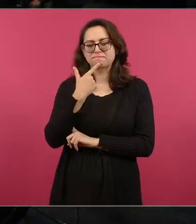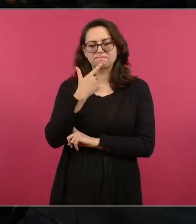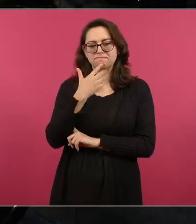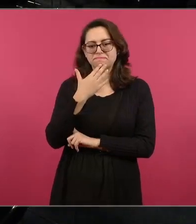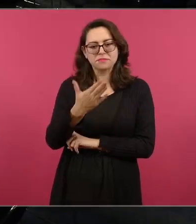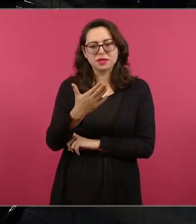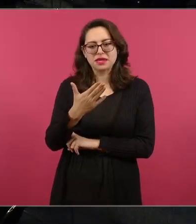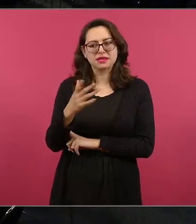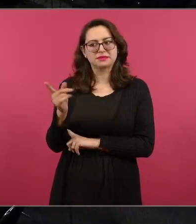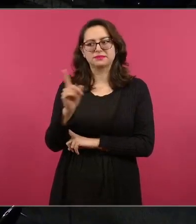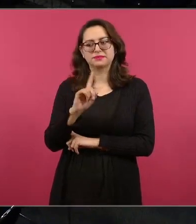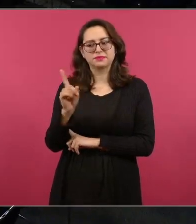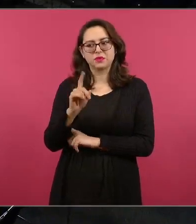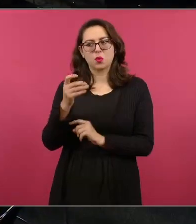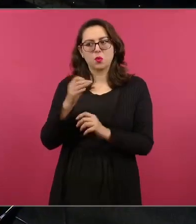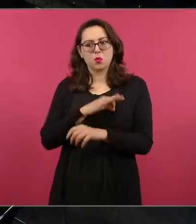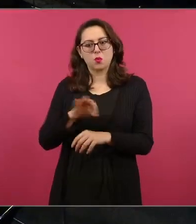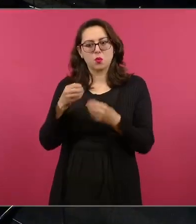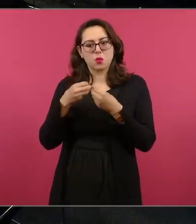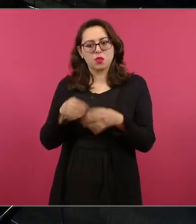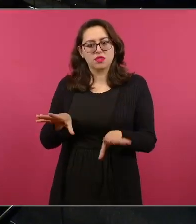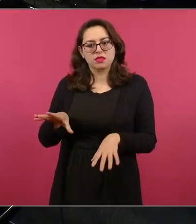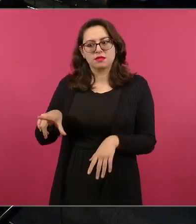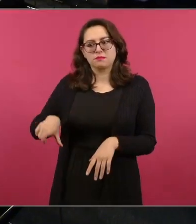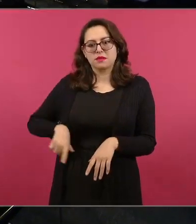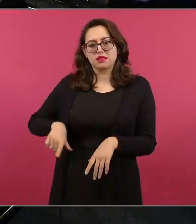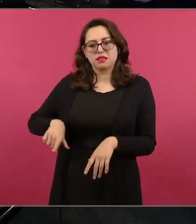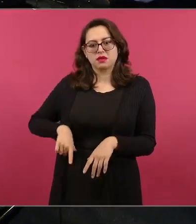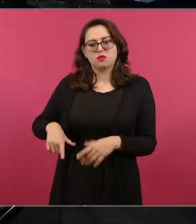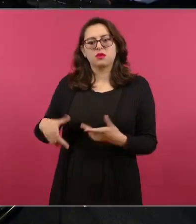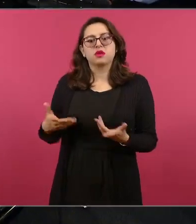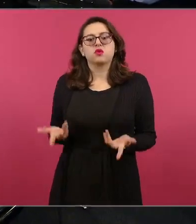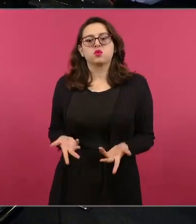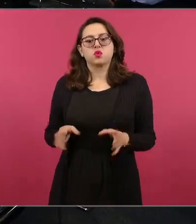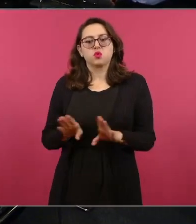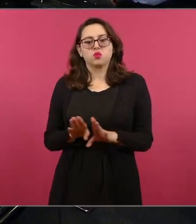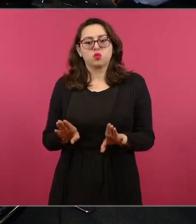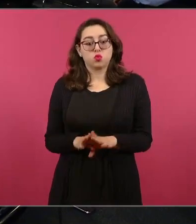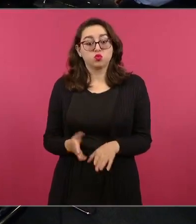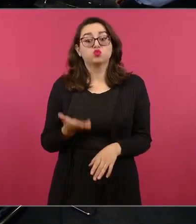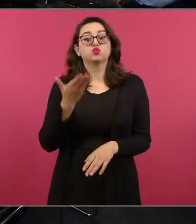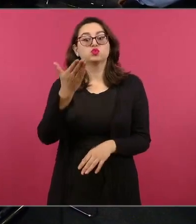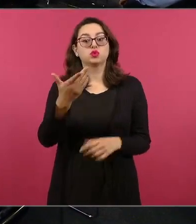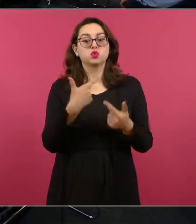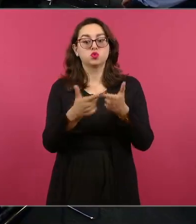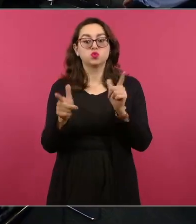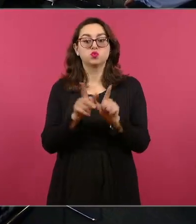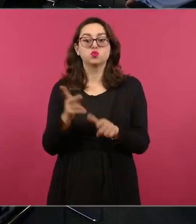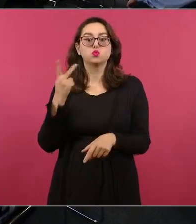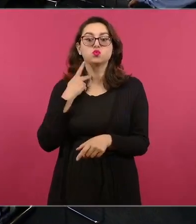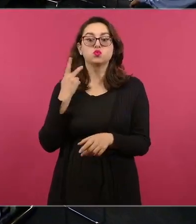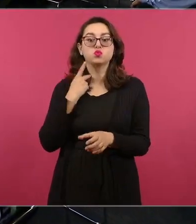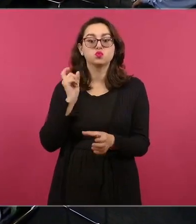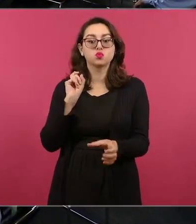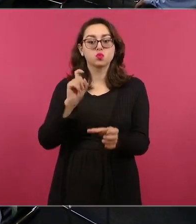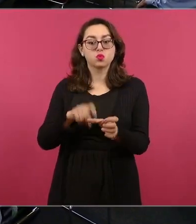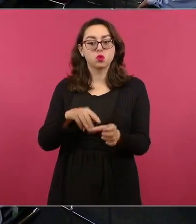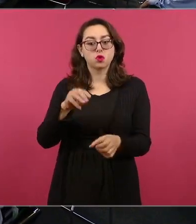que perdieran la gubernatura. ¿Usted, como parte de este partido político, difiere o